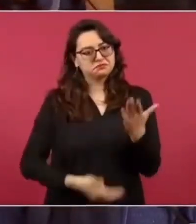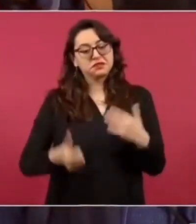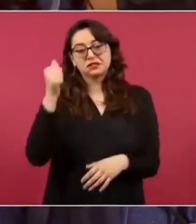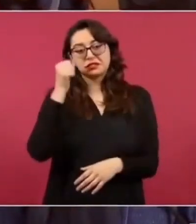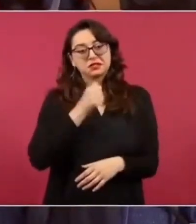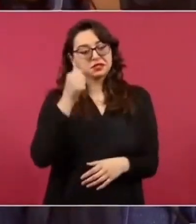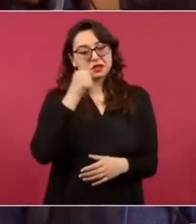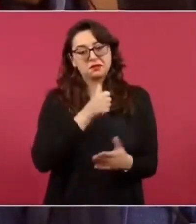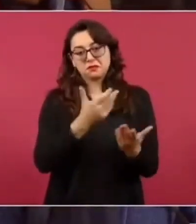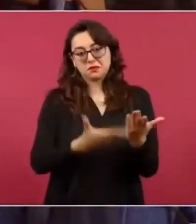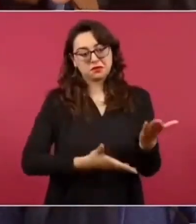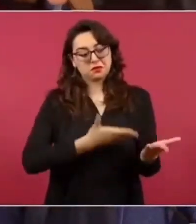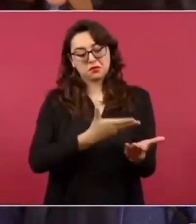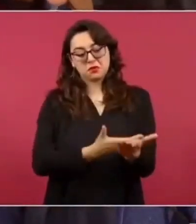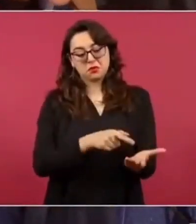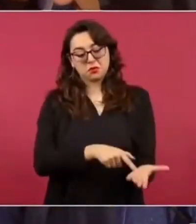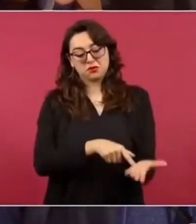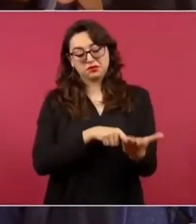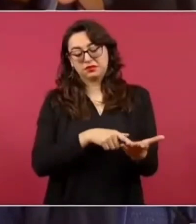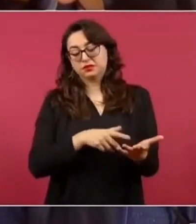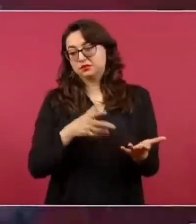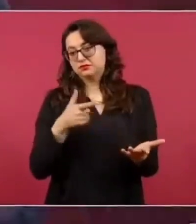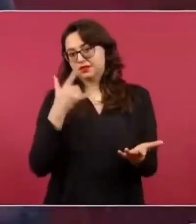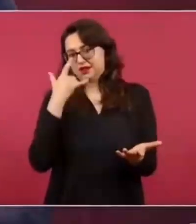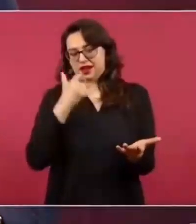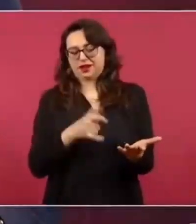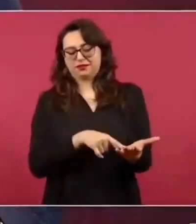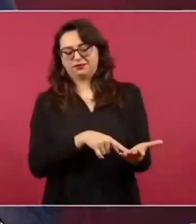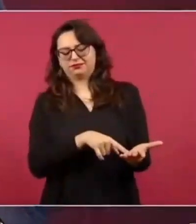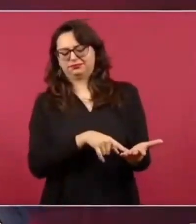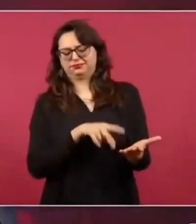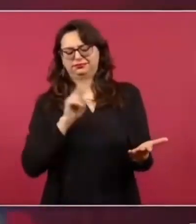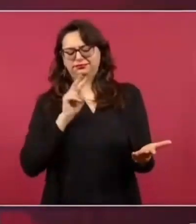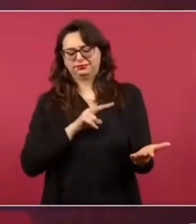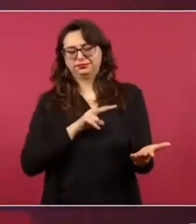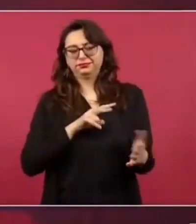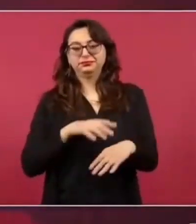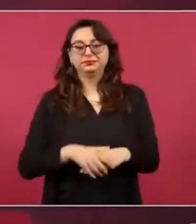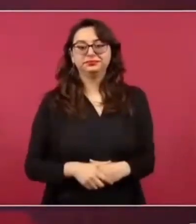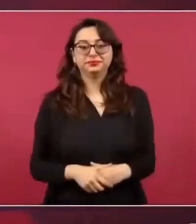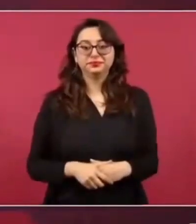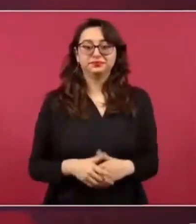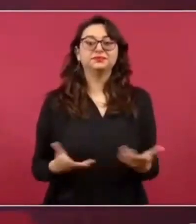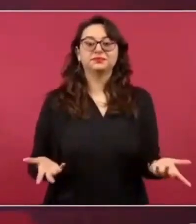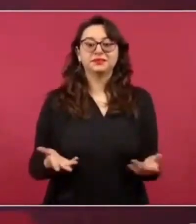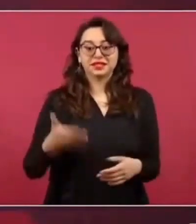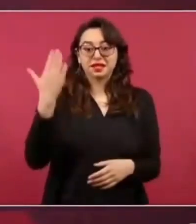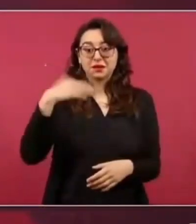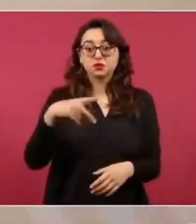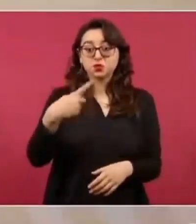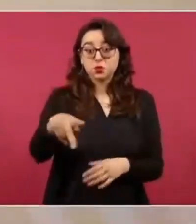ya ves cómo son las cosas, lo que dicen en tu periódico, que